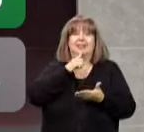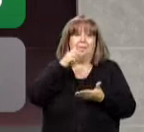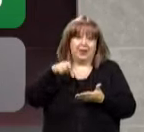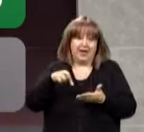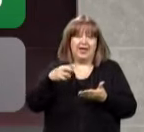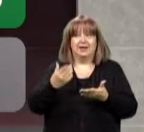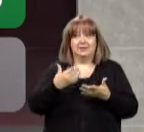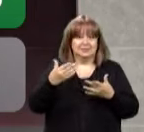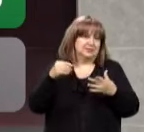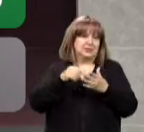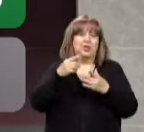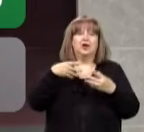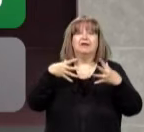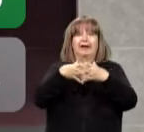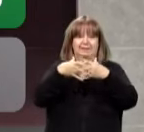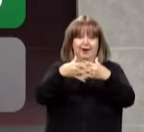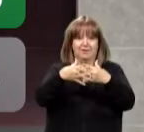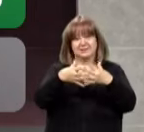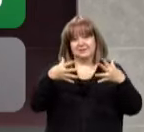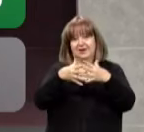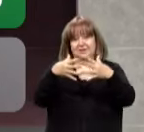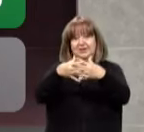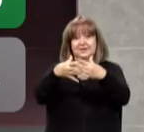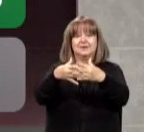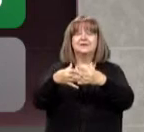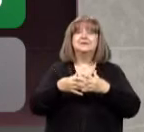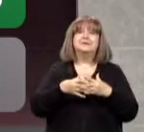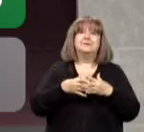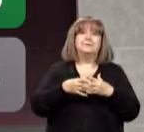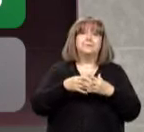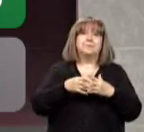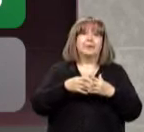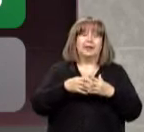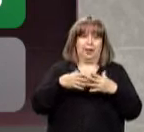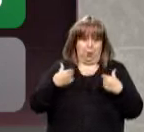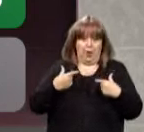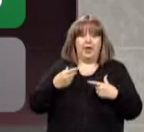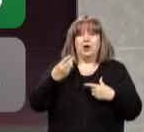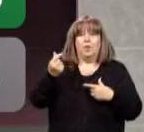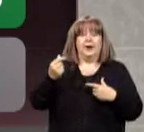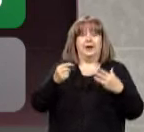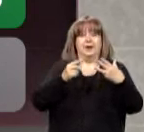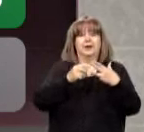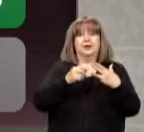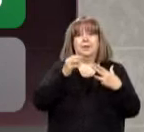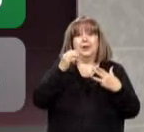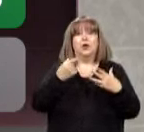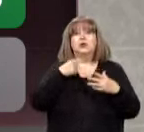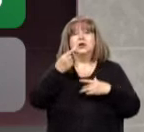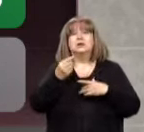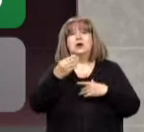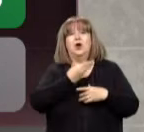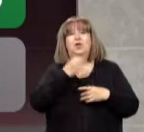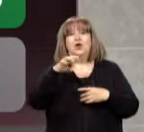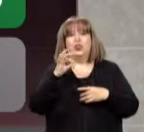cosas hay una declaración jurada Para que vean Cuáles son las restricciones y otra parte voy empezando a invertir en estos fondos